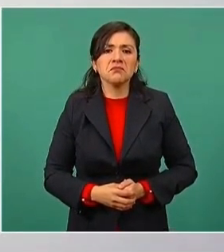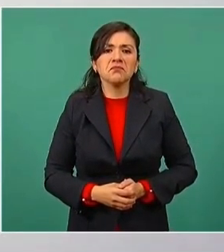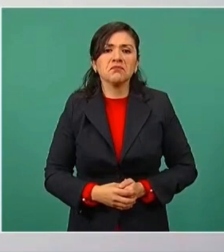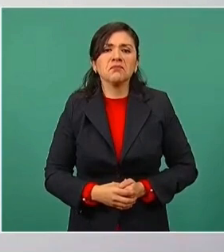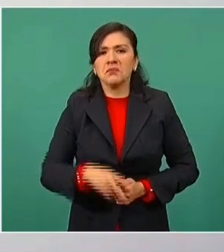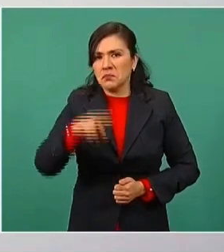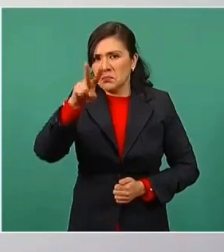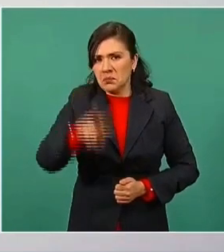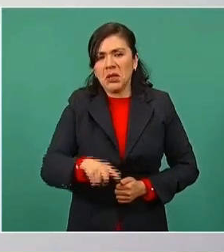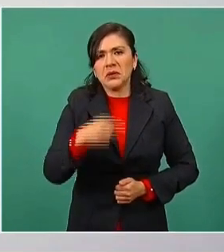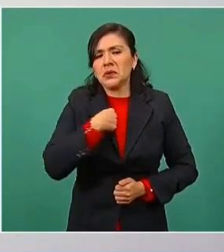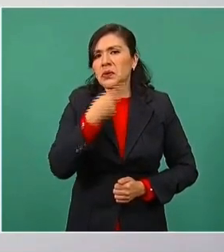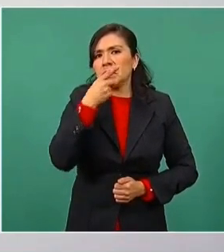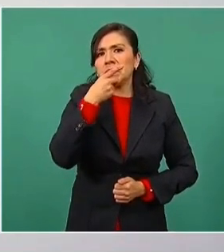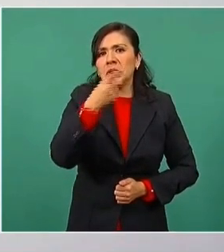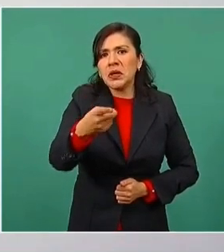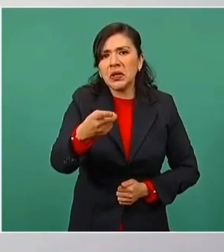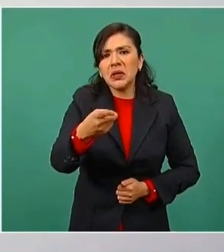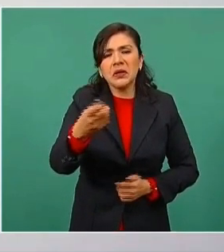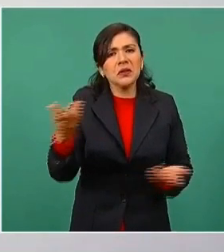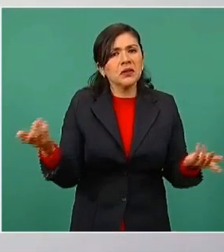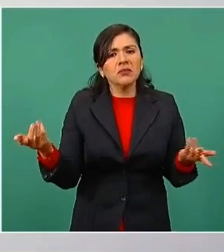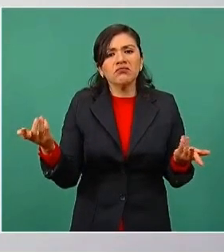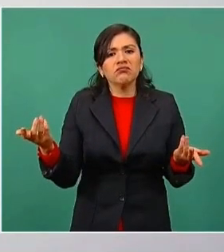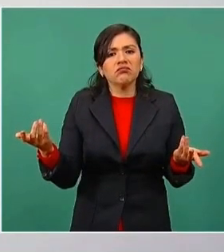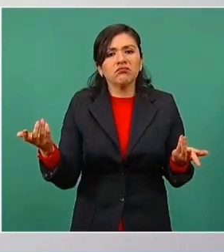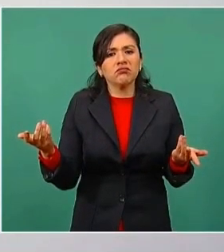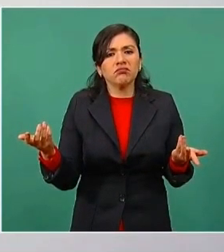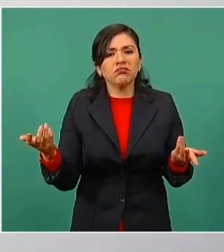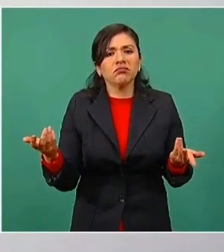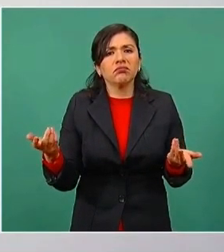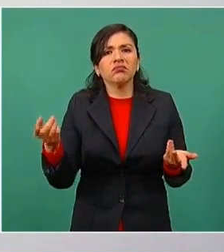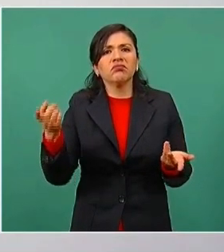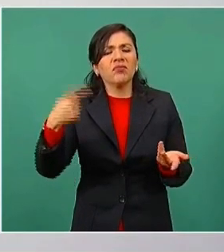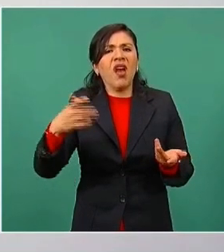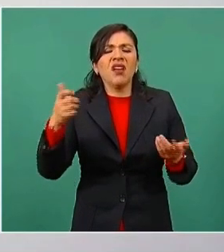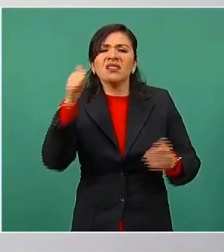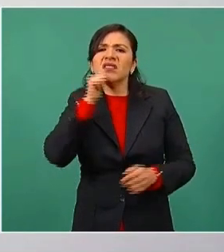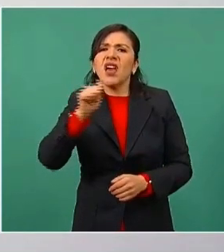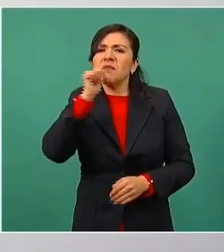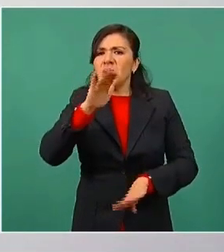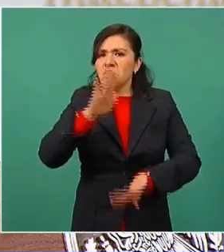se puede decir que se actúa con honestidad.